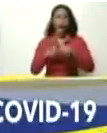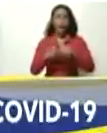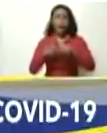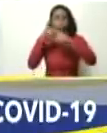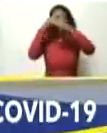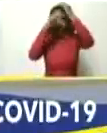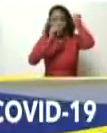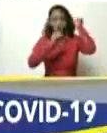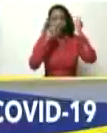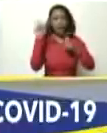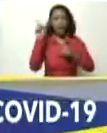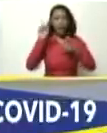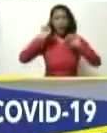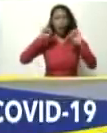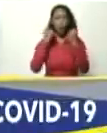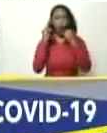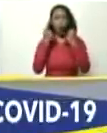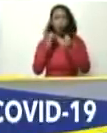Narnia en Bogotá.